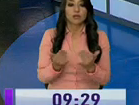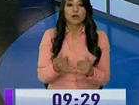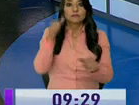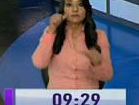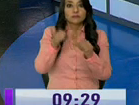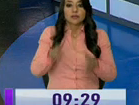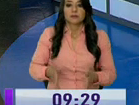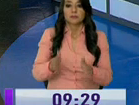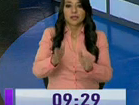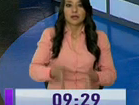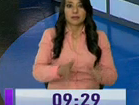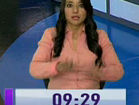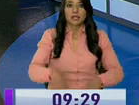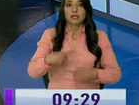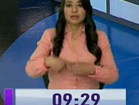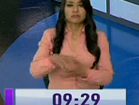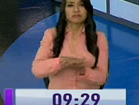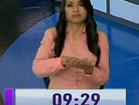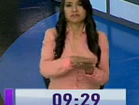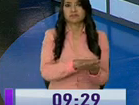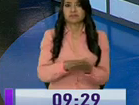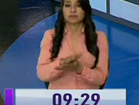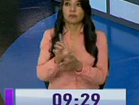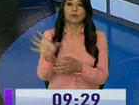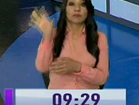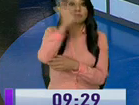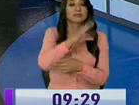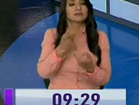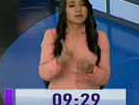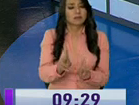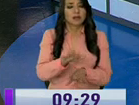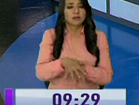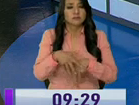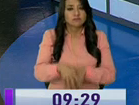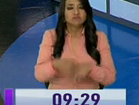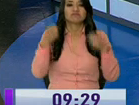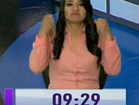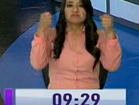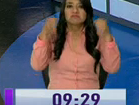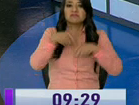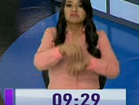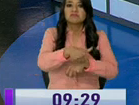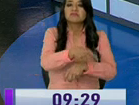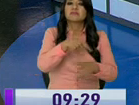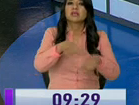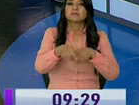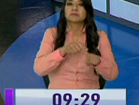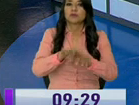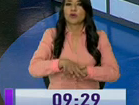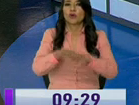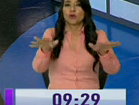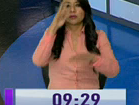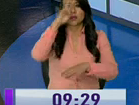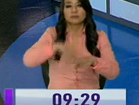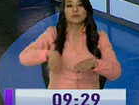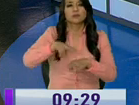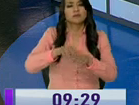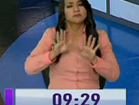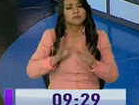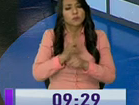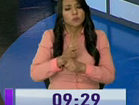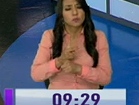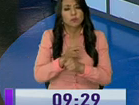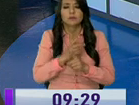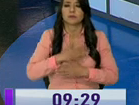Viales en la ciudad de Quito, en otras provincias también, debido a esa paralización del transporte a nivel nacional. Así que toma